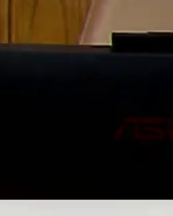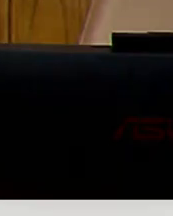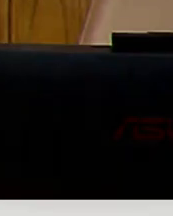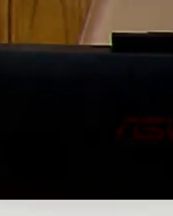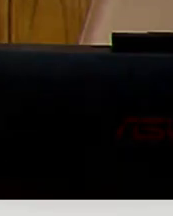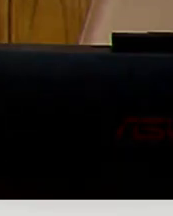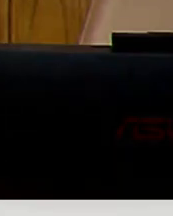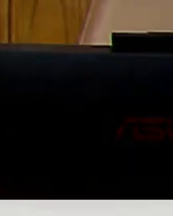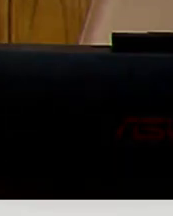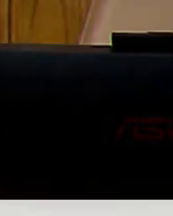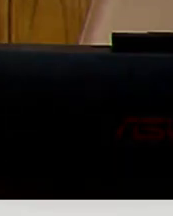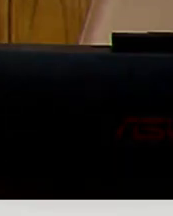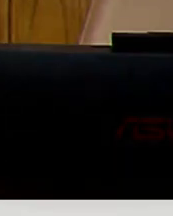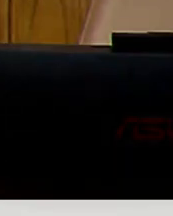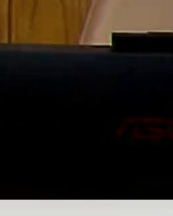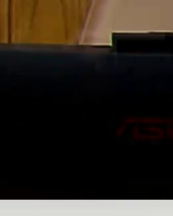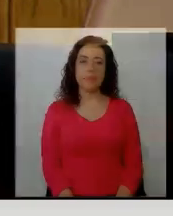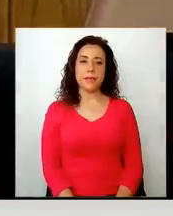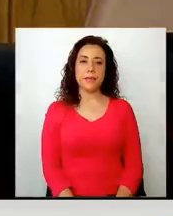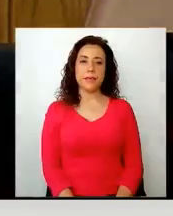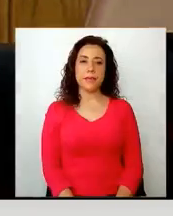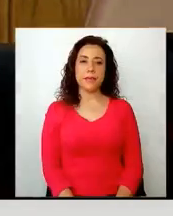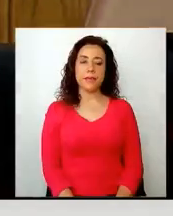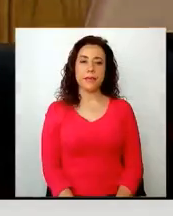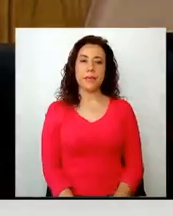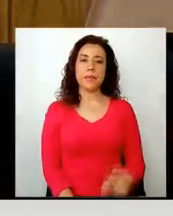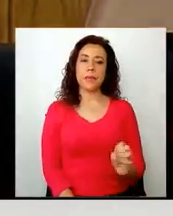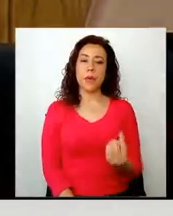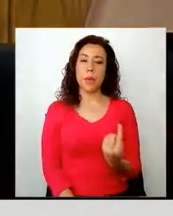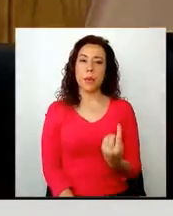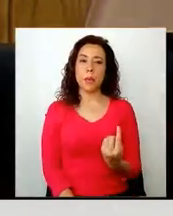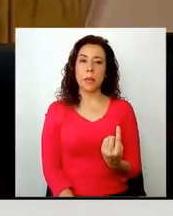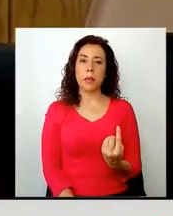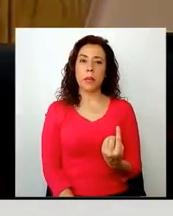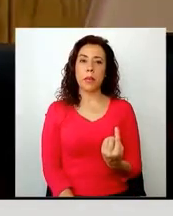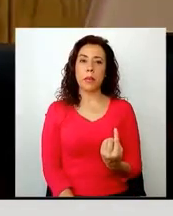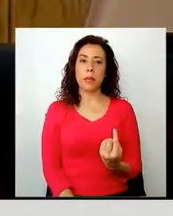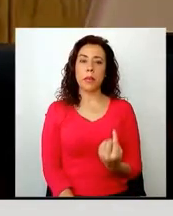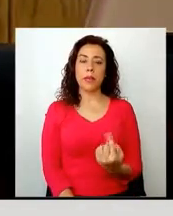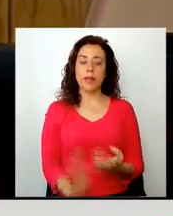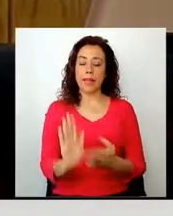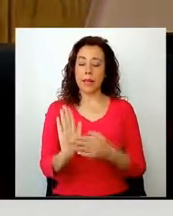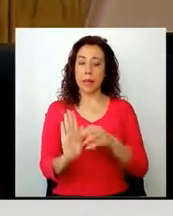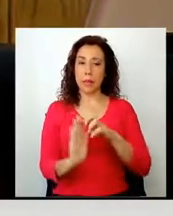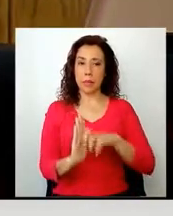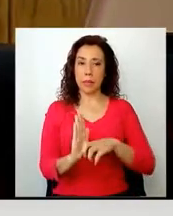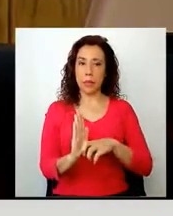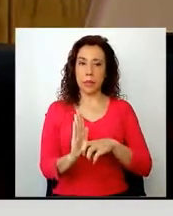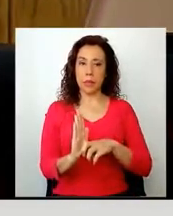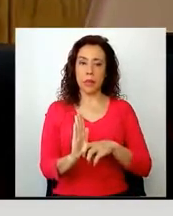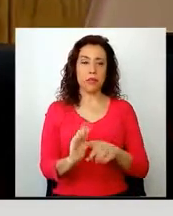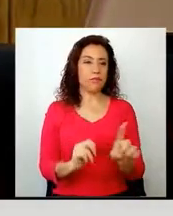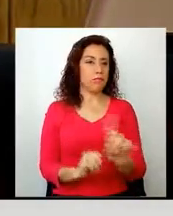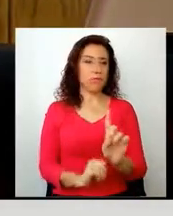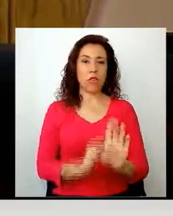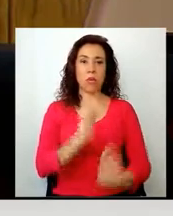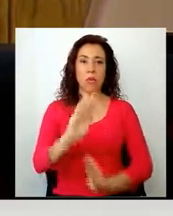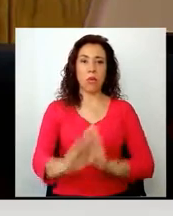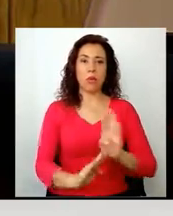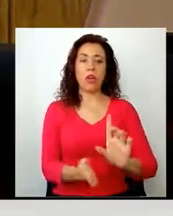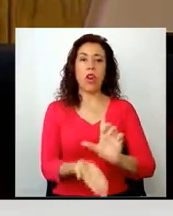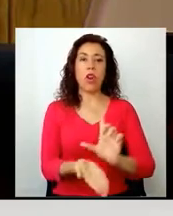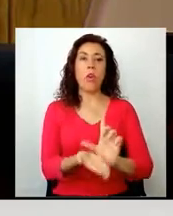es En primer término este este proyecto no protege las áreas silvestres